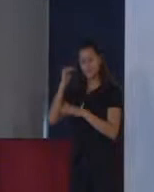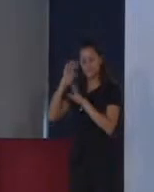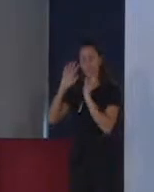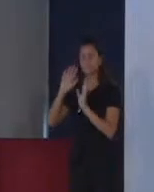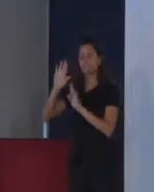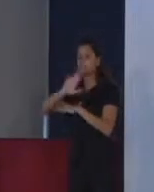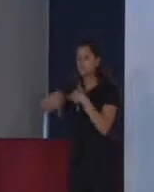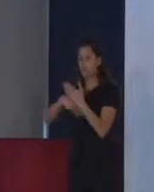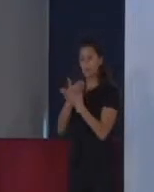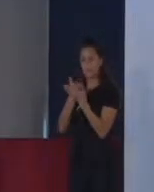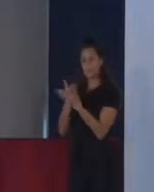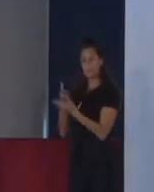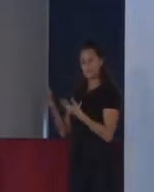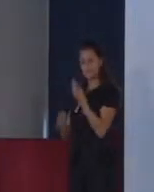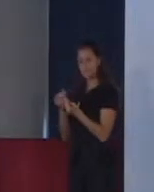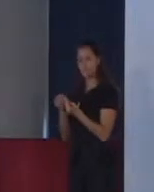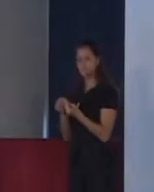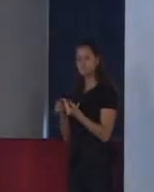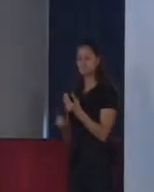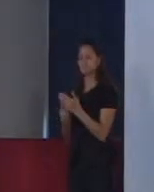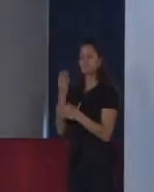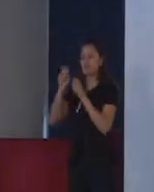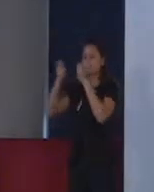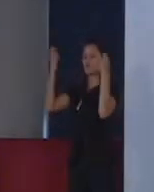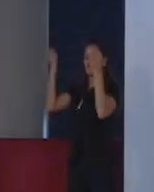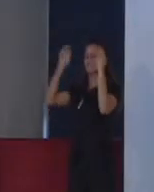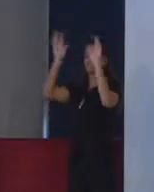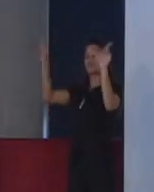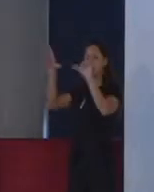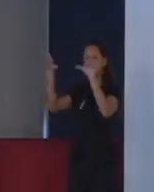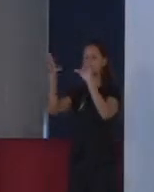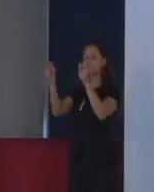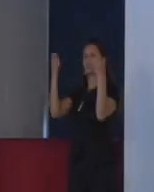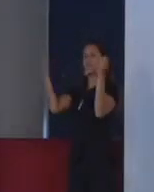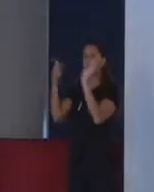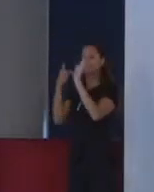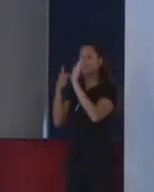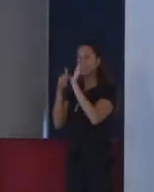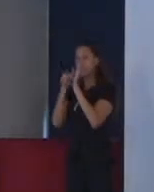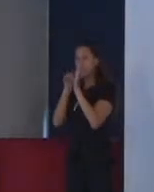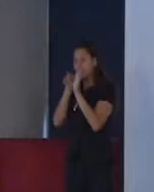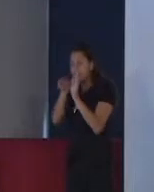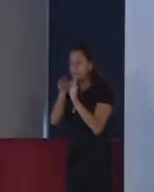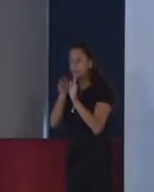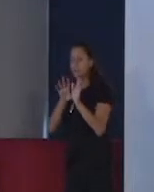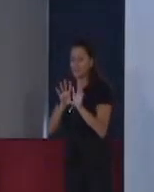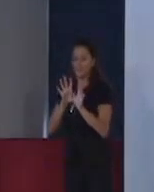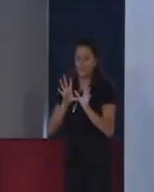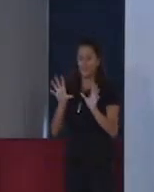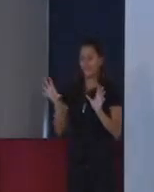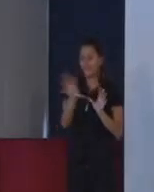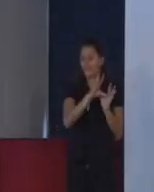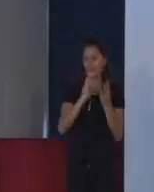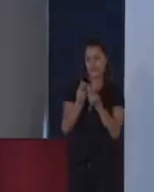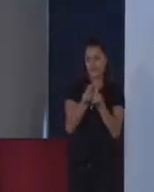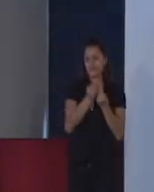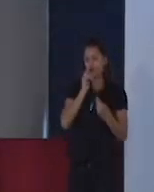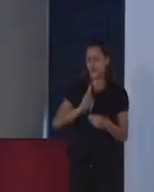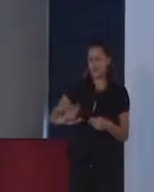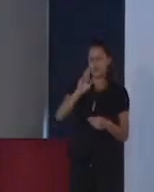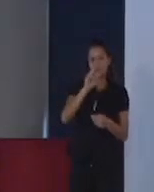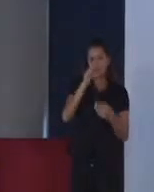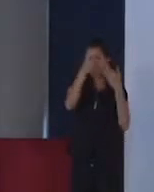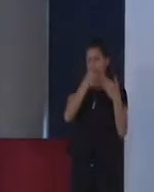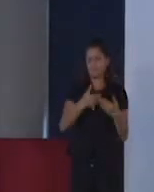la propuesta que se hizo, salió una publicidad en televisión, y en ese momento todo el Consejo Nacional de Discapacidad se